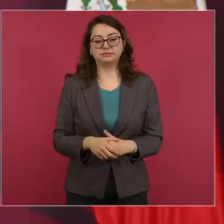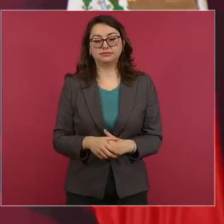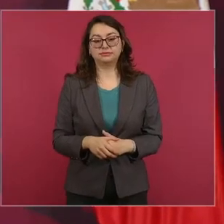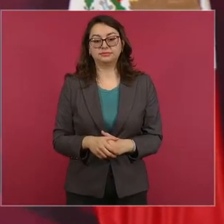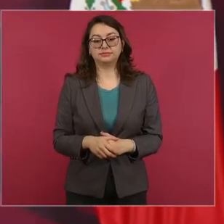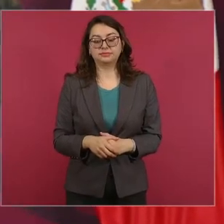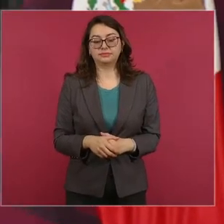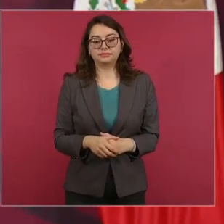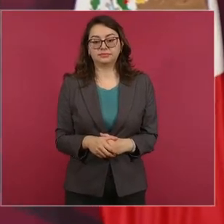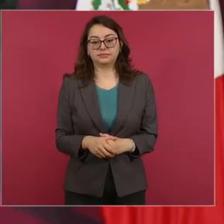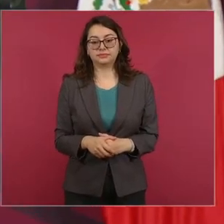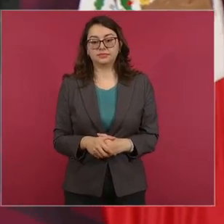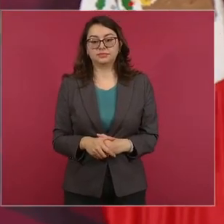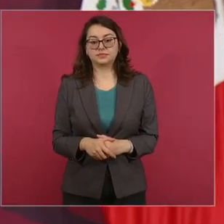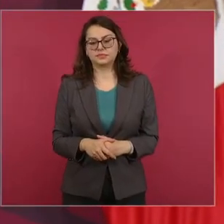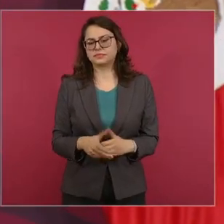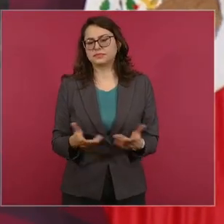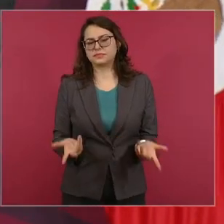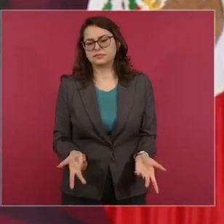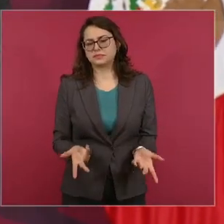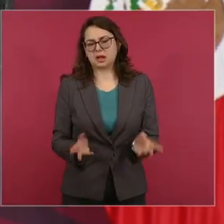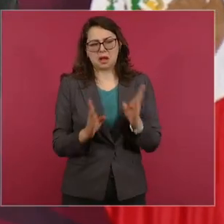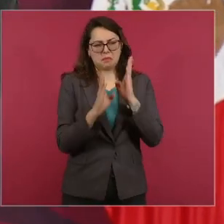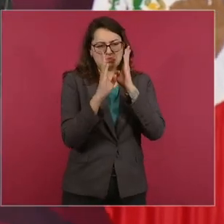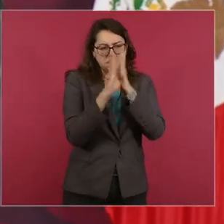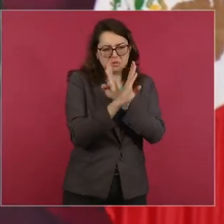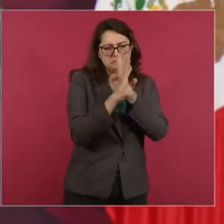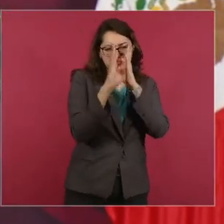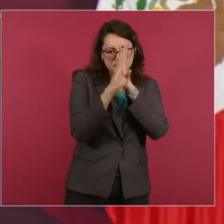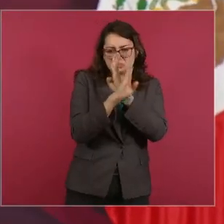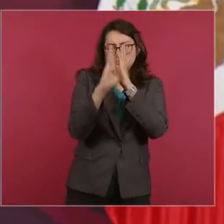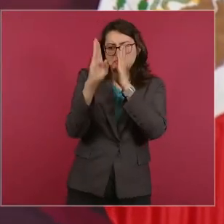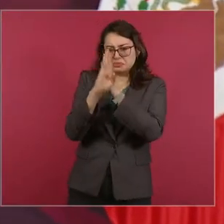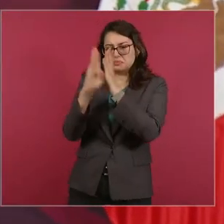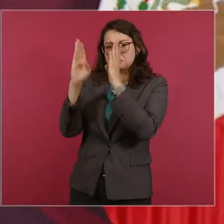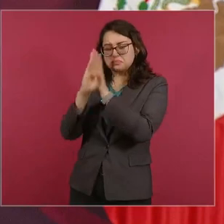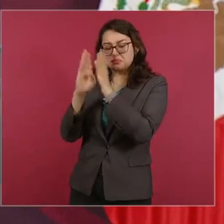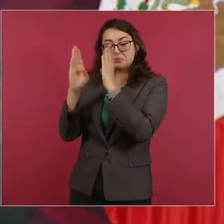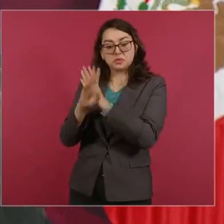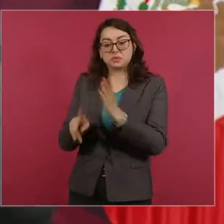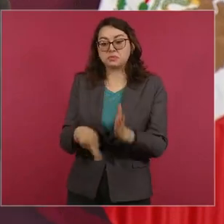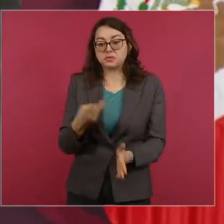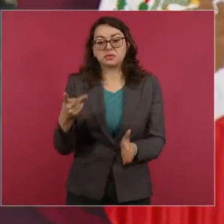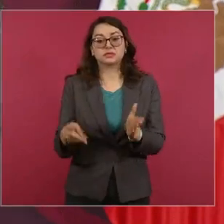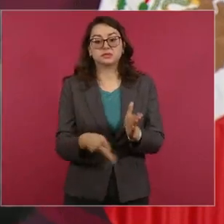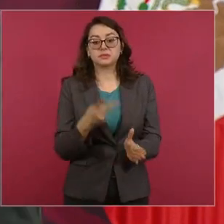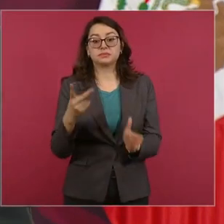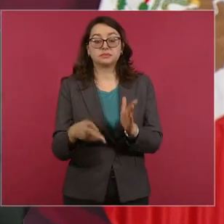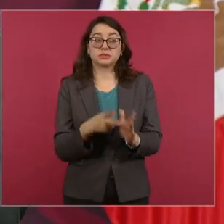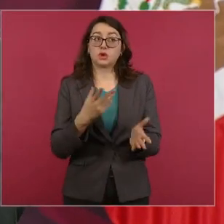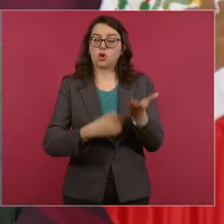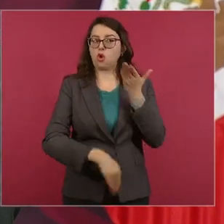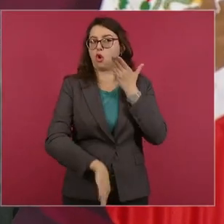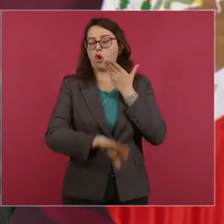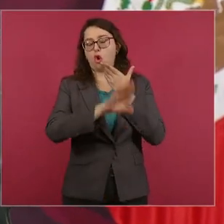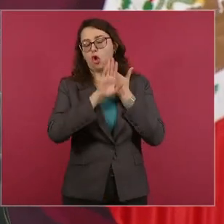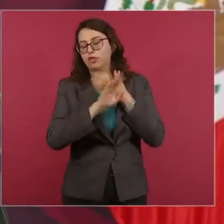y me consta que se dedicaban a eso a espiar sobre todo a nosotros